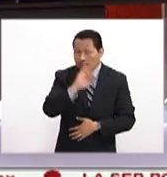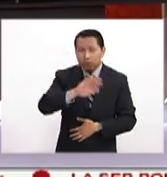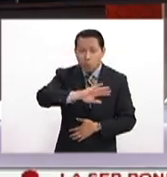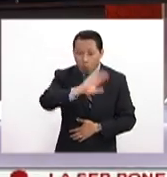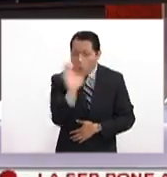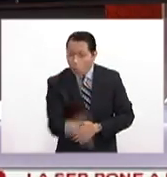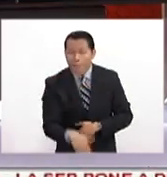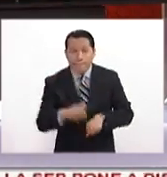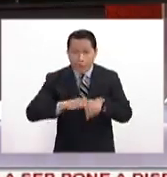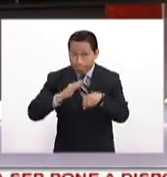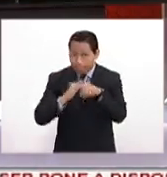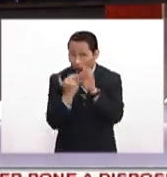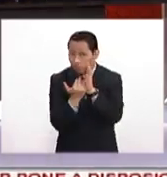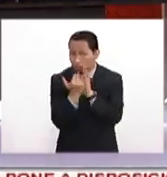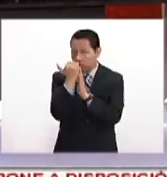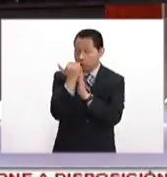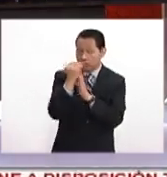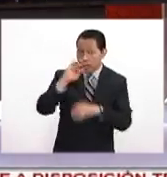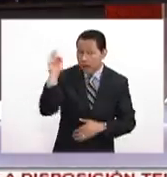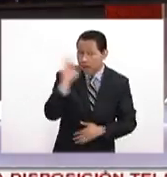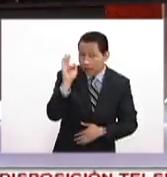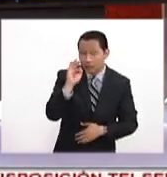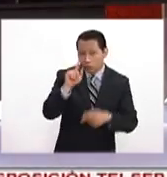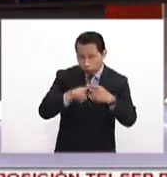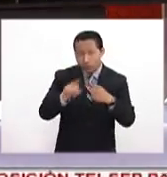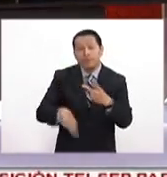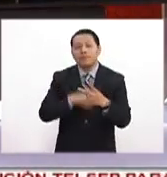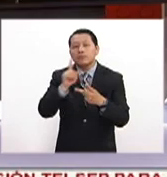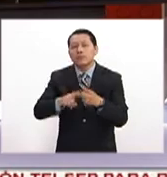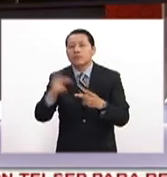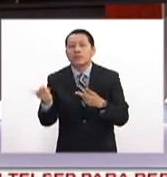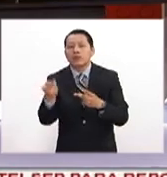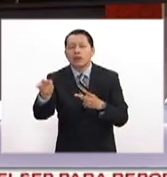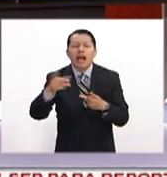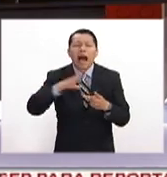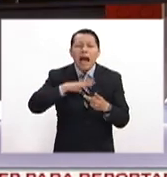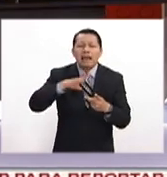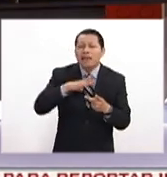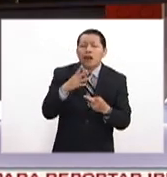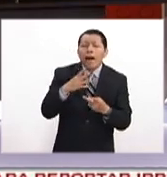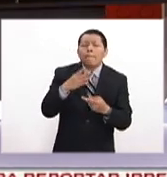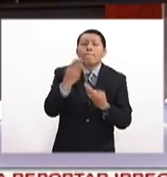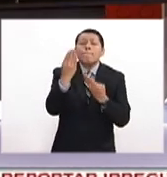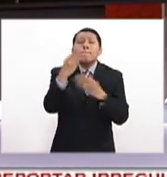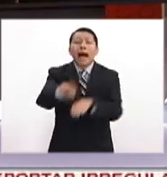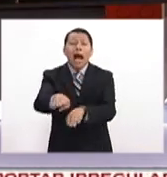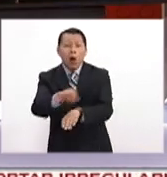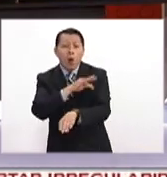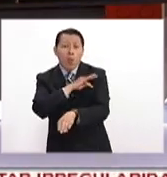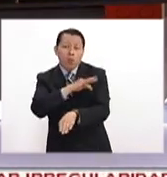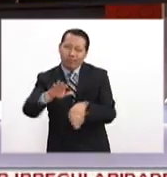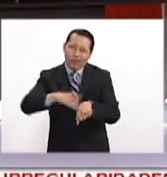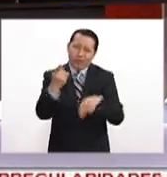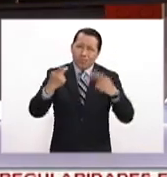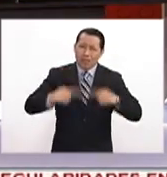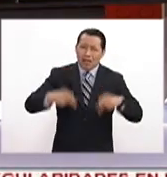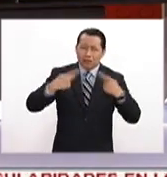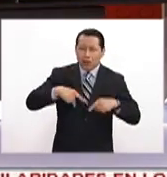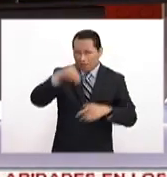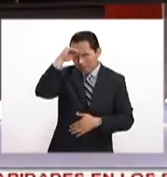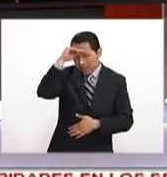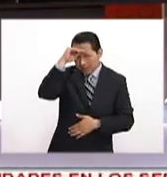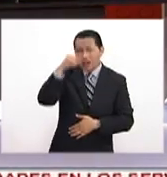aumentar? Y también te quisiera preguntar si hay alguna cuenta específica. Hay gente que preferiría dar su